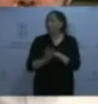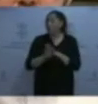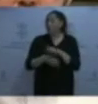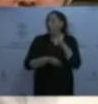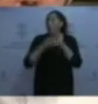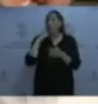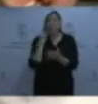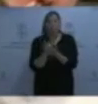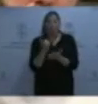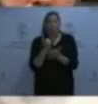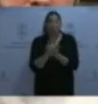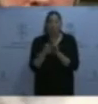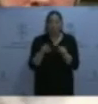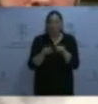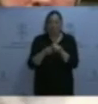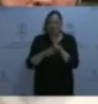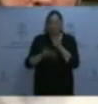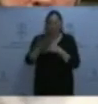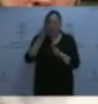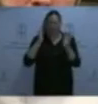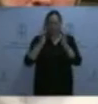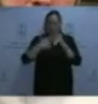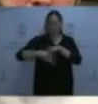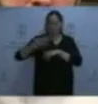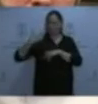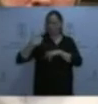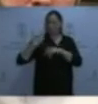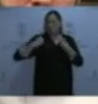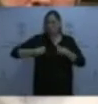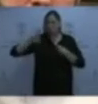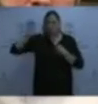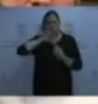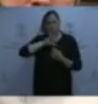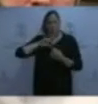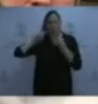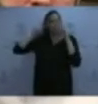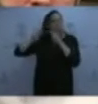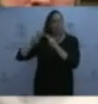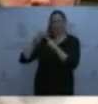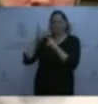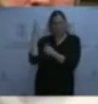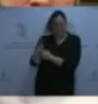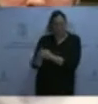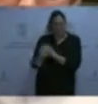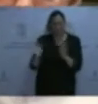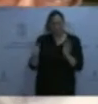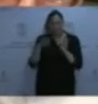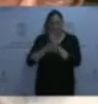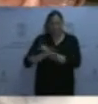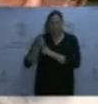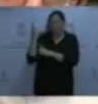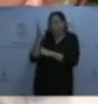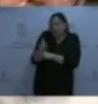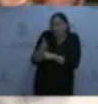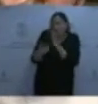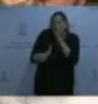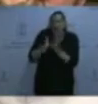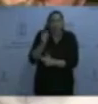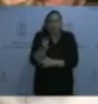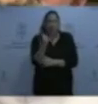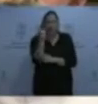pruebas que no solo son regresivas, sino a todas luces, como vemos en otras comunidades autónomas, innecesarias. Además de innecesarias, tienen un grave impacto en